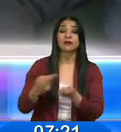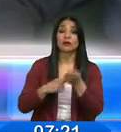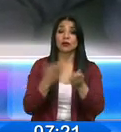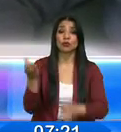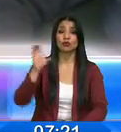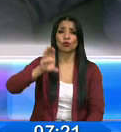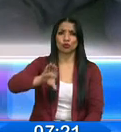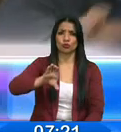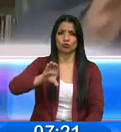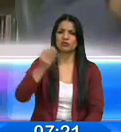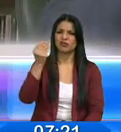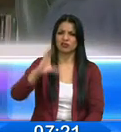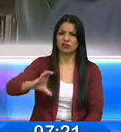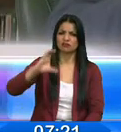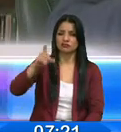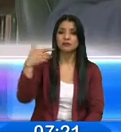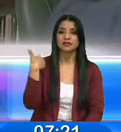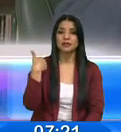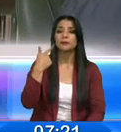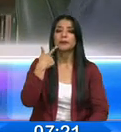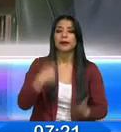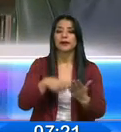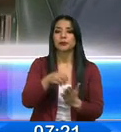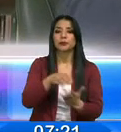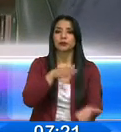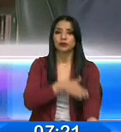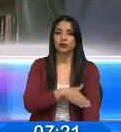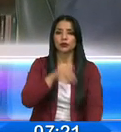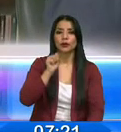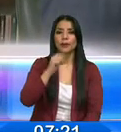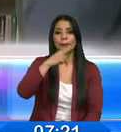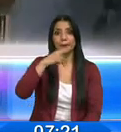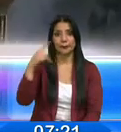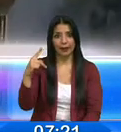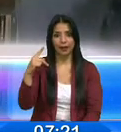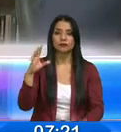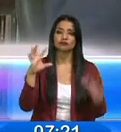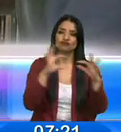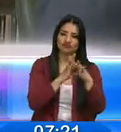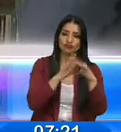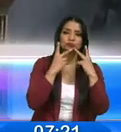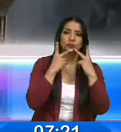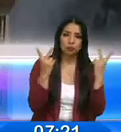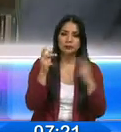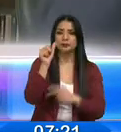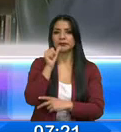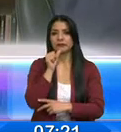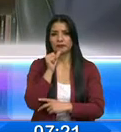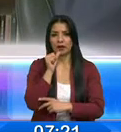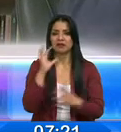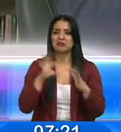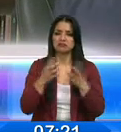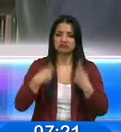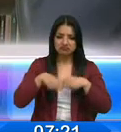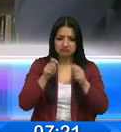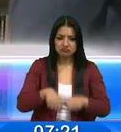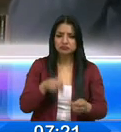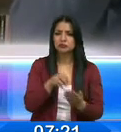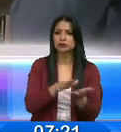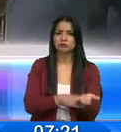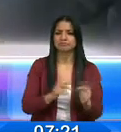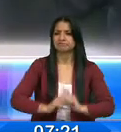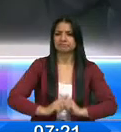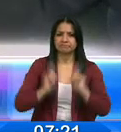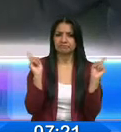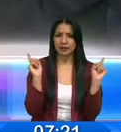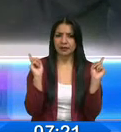hasta abundantes, para proyectos APP, alianzas público-privadas, para concesiones, para proyectos